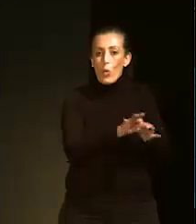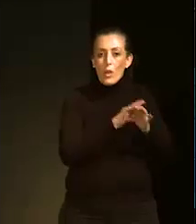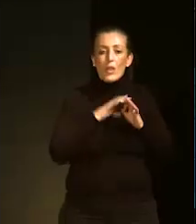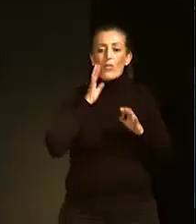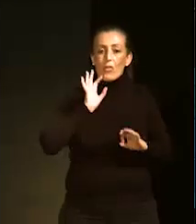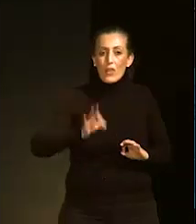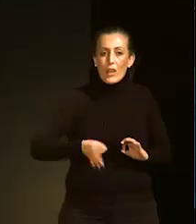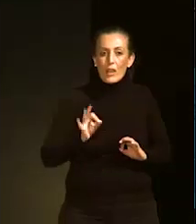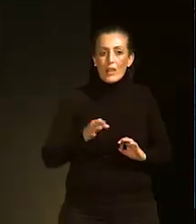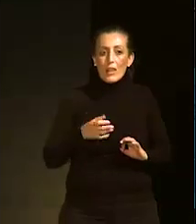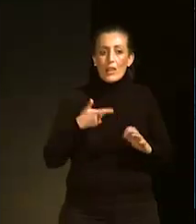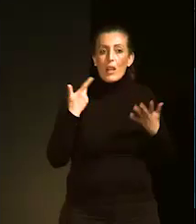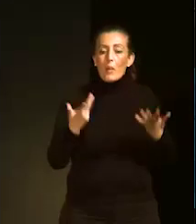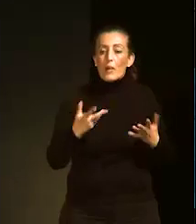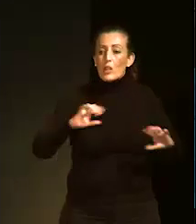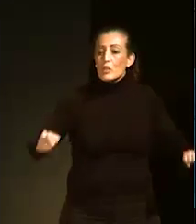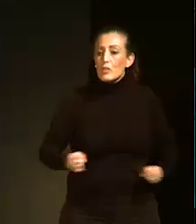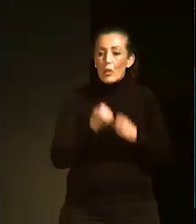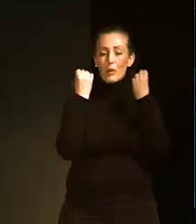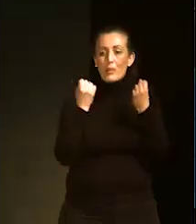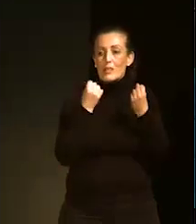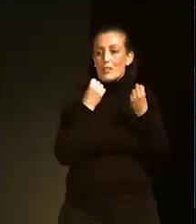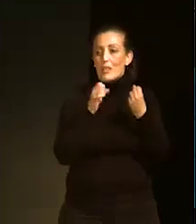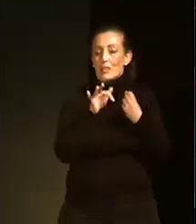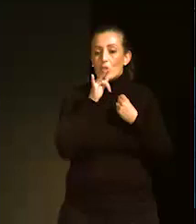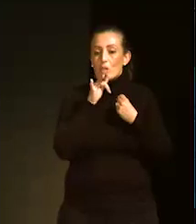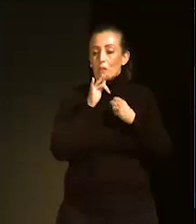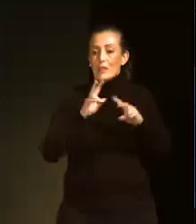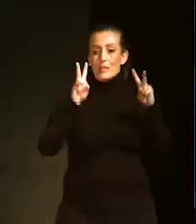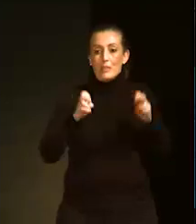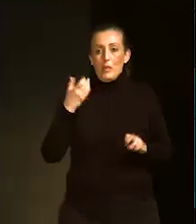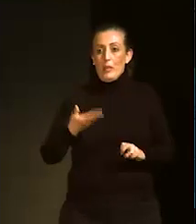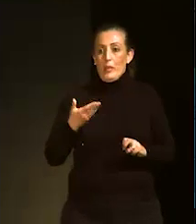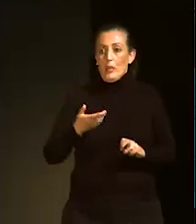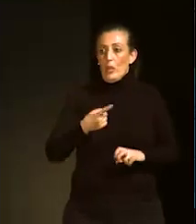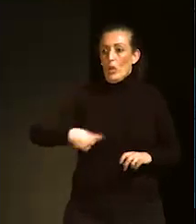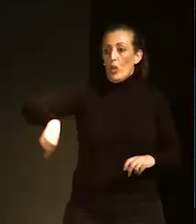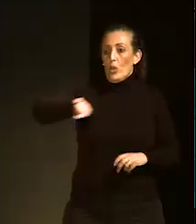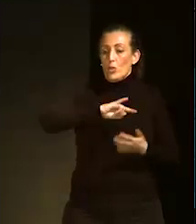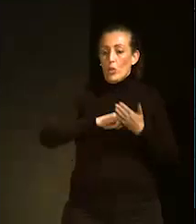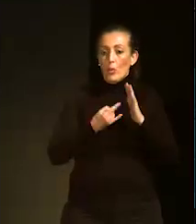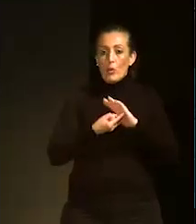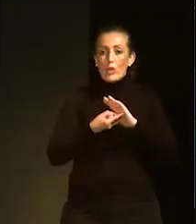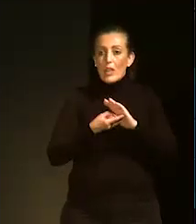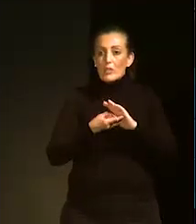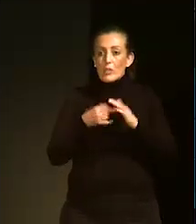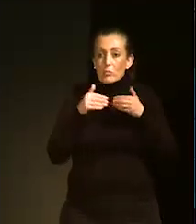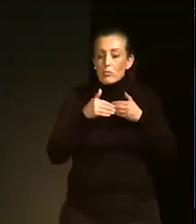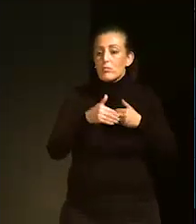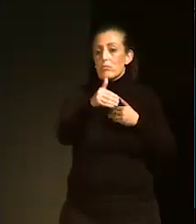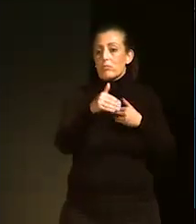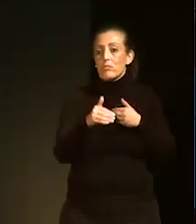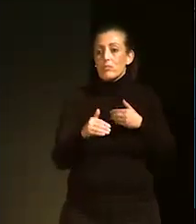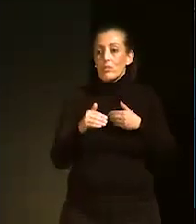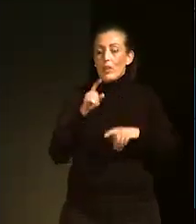supuesto pero la sobrevivencia es un gran tema y no todos los proyectos viven largos tiempos el traslado